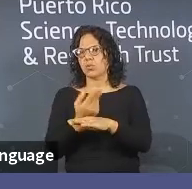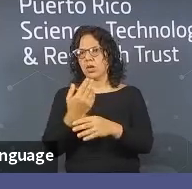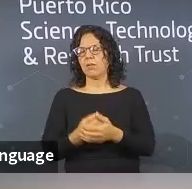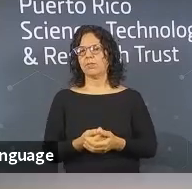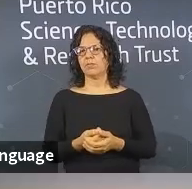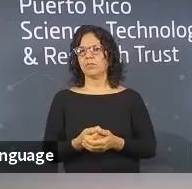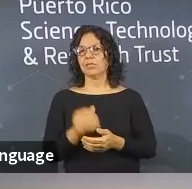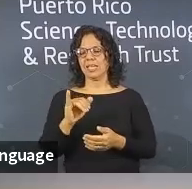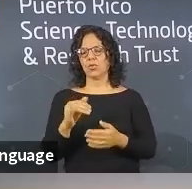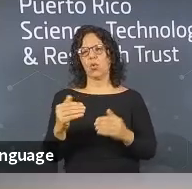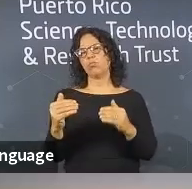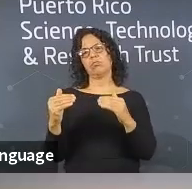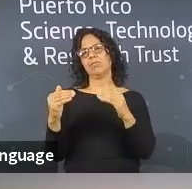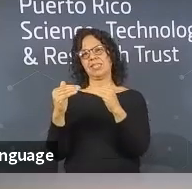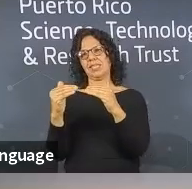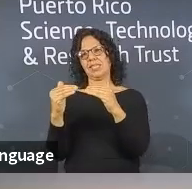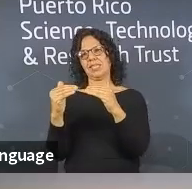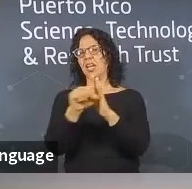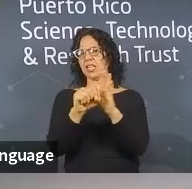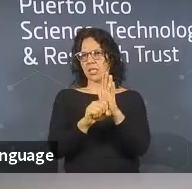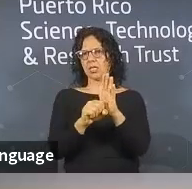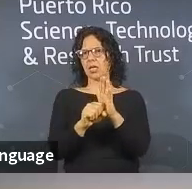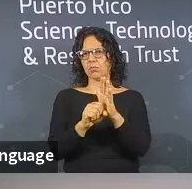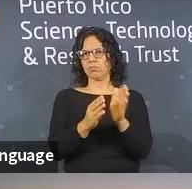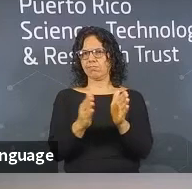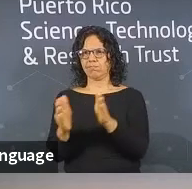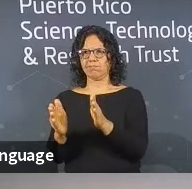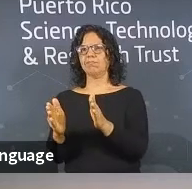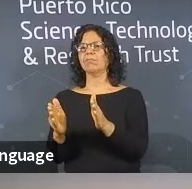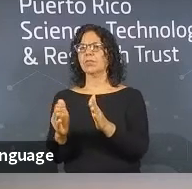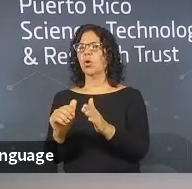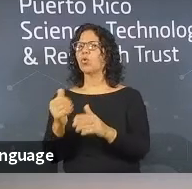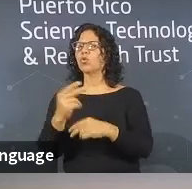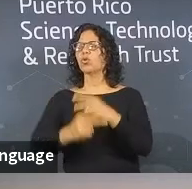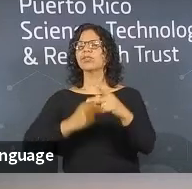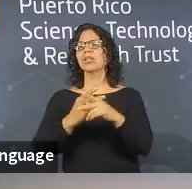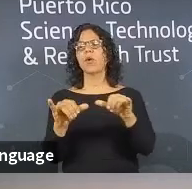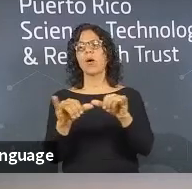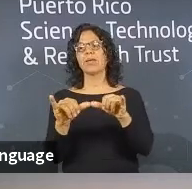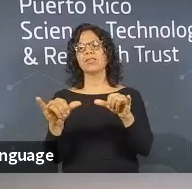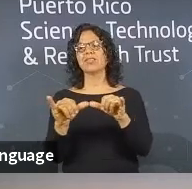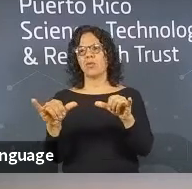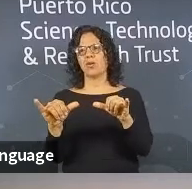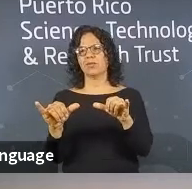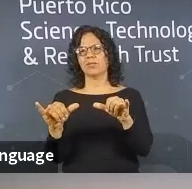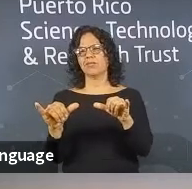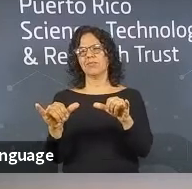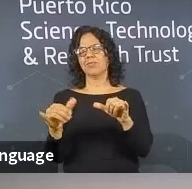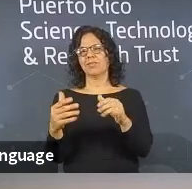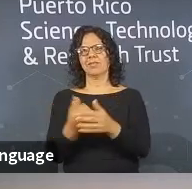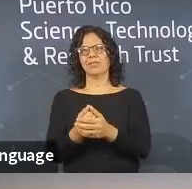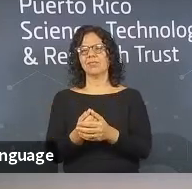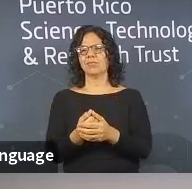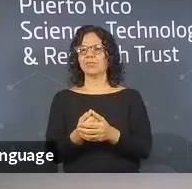un estándar antes de moverse a lo que son láseres y otros tipos de mediciones que son un poco más inalcanzables por el momento.